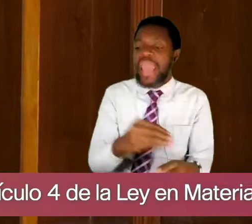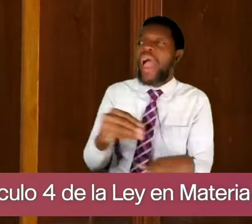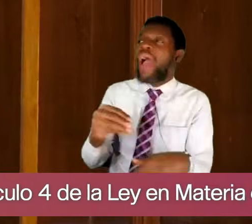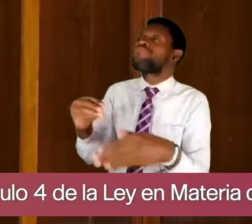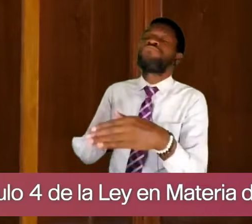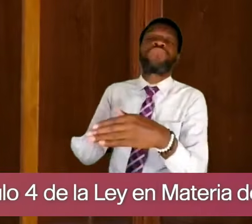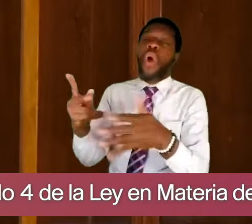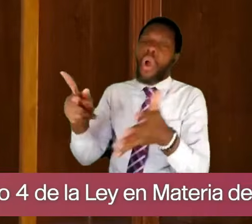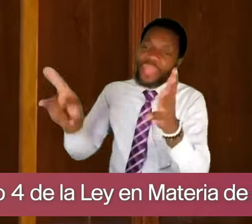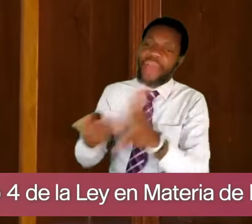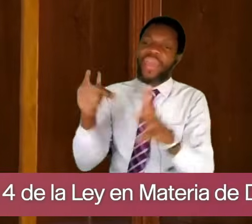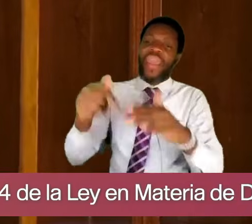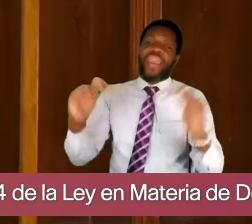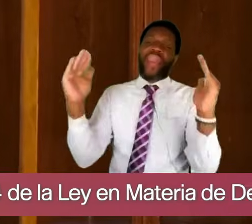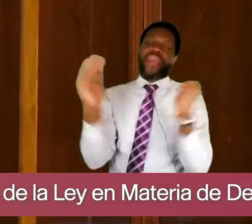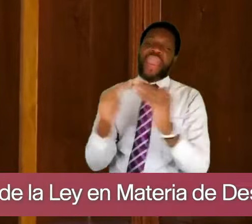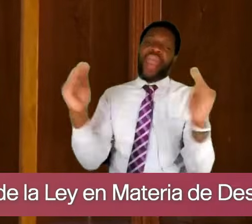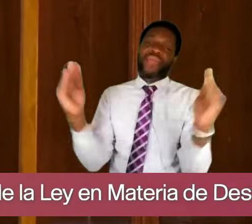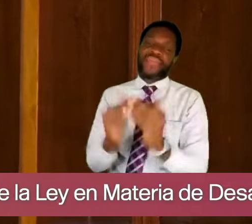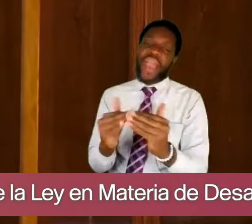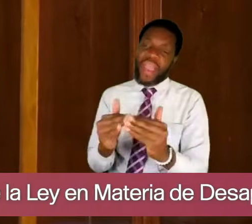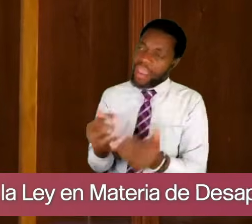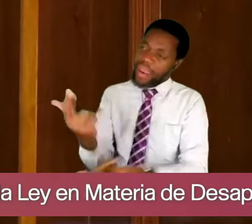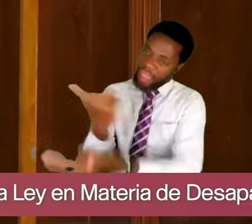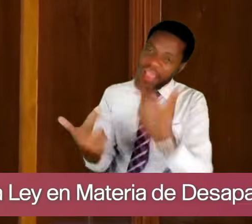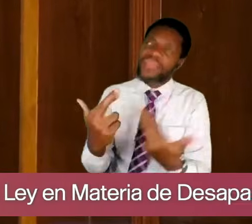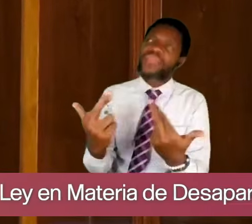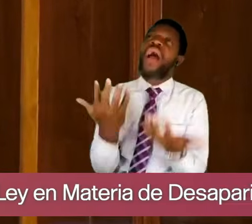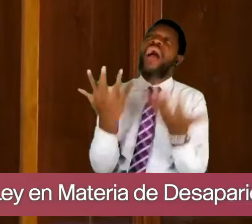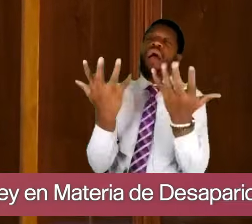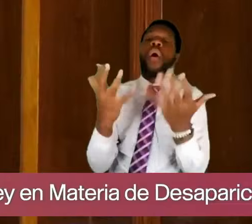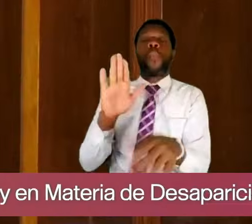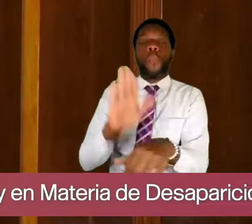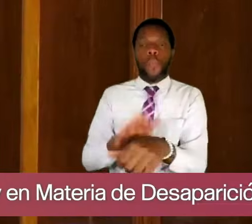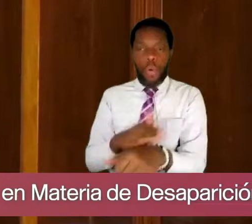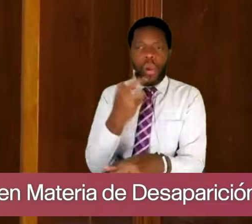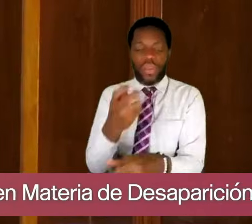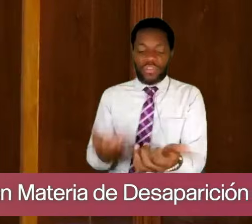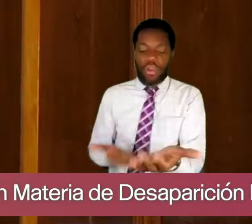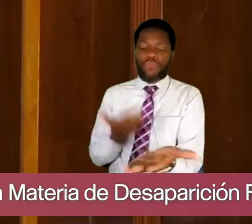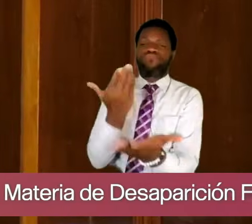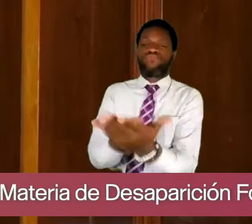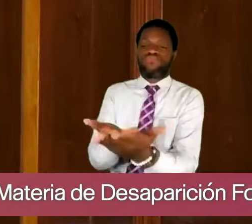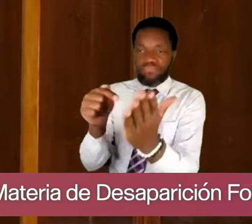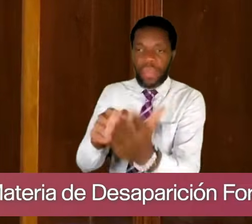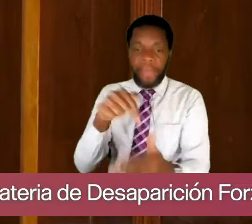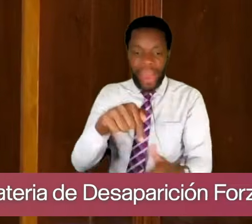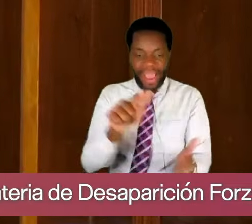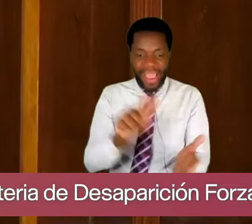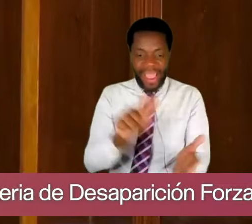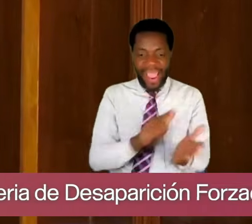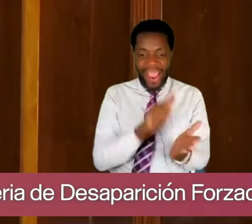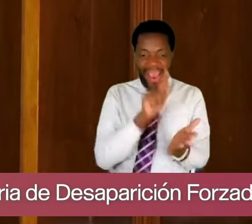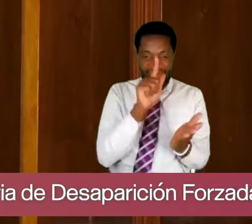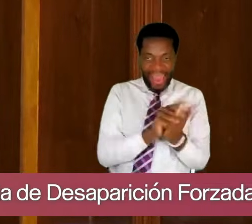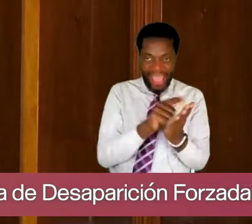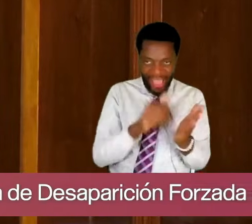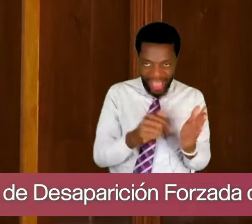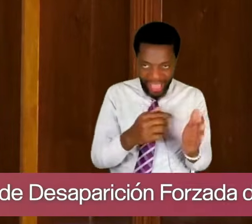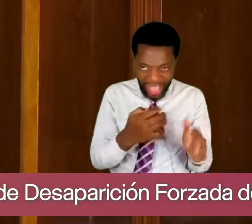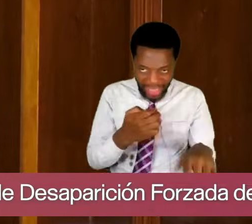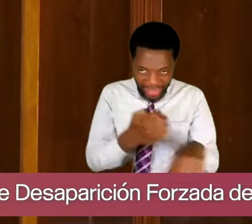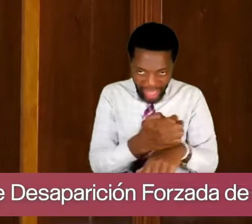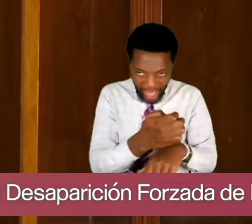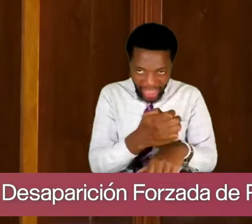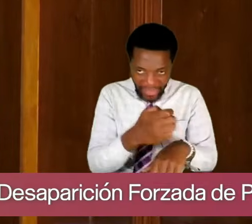esta iniciativa que busca incorporar en la ley estatal en materia de desaparición forzada de personas